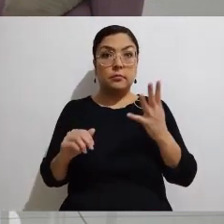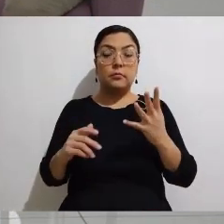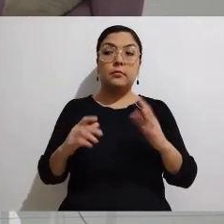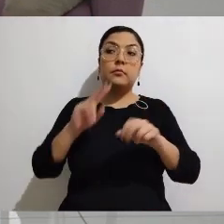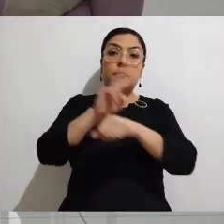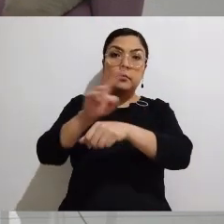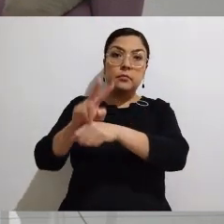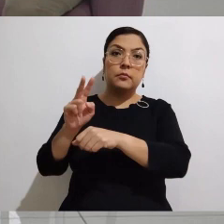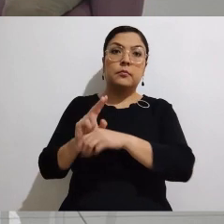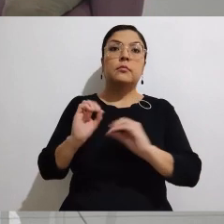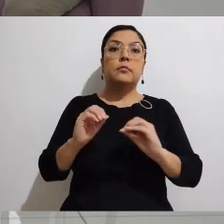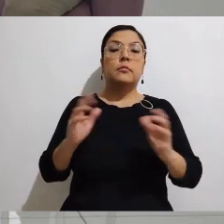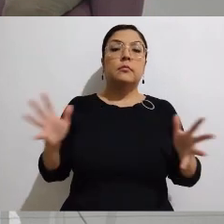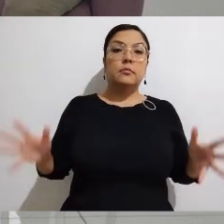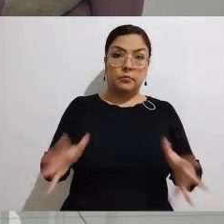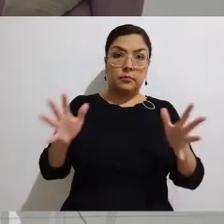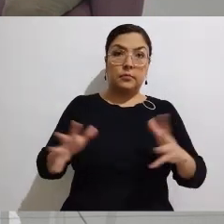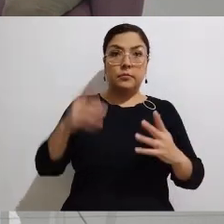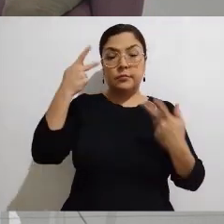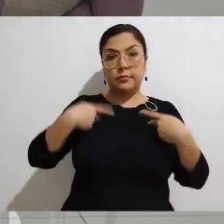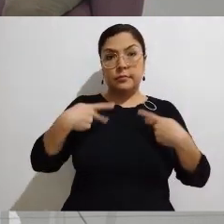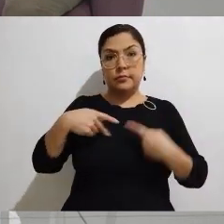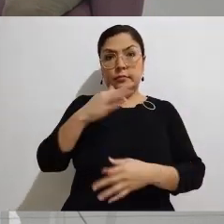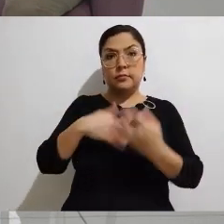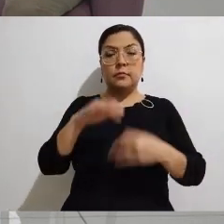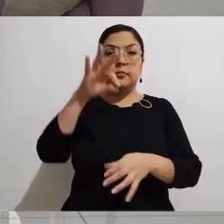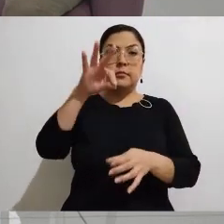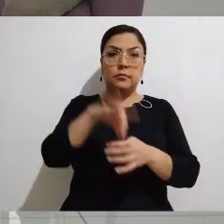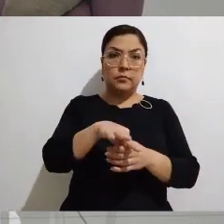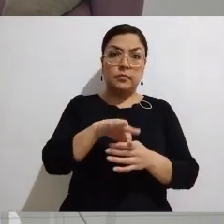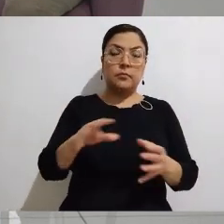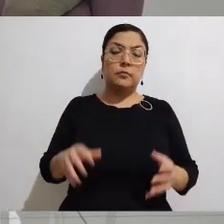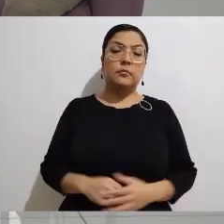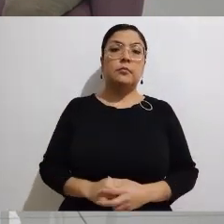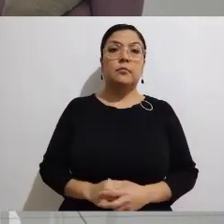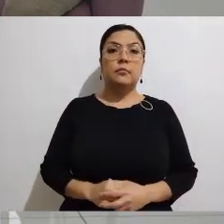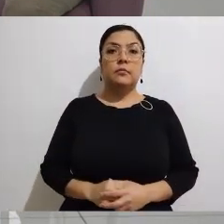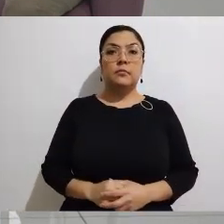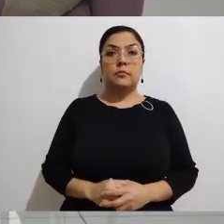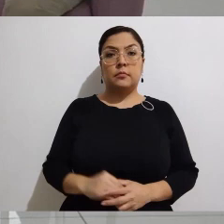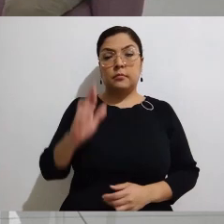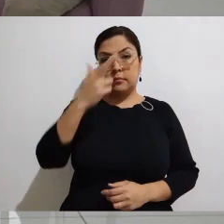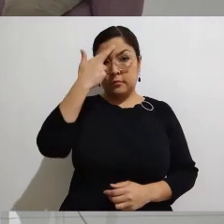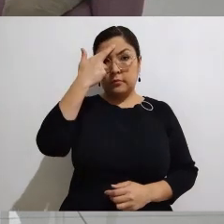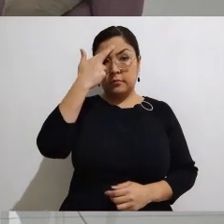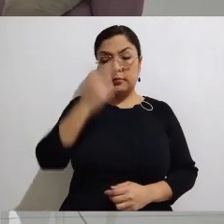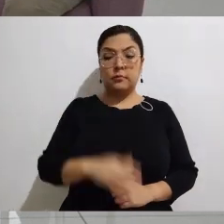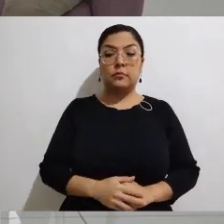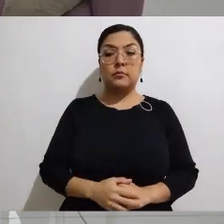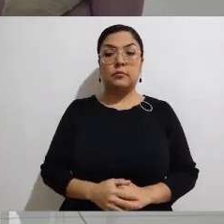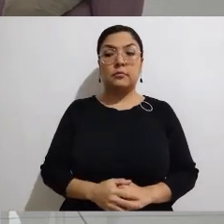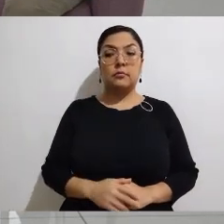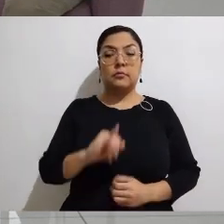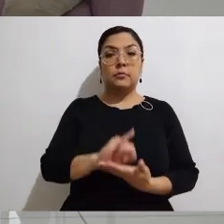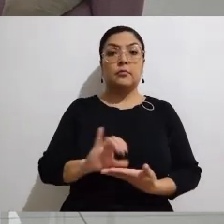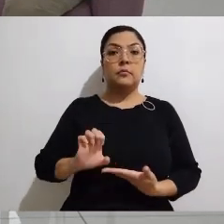para que haya promoción del voto, para que haya temas. Por ejemplo, hay que recordar que el día de la jornada electoral el Instituto